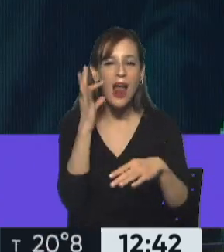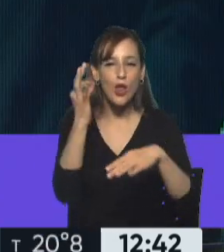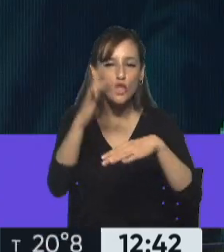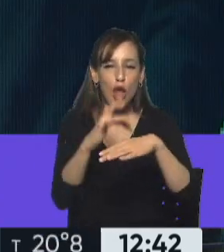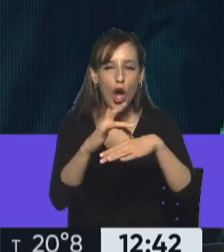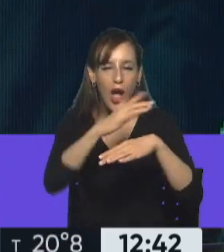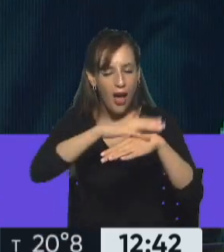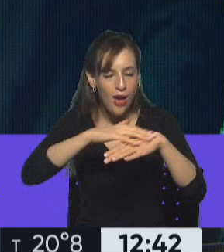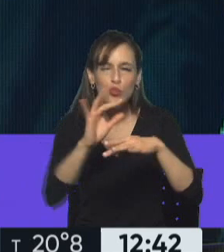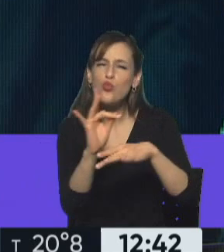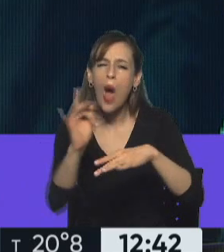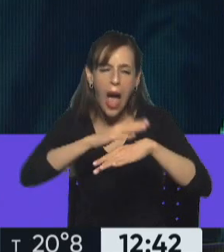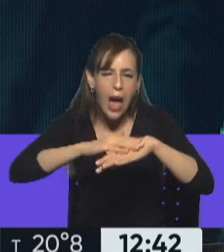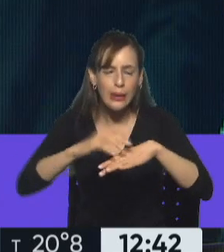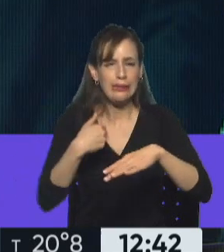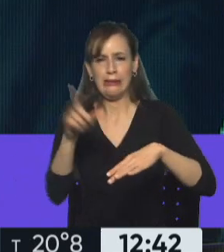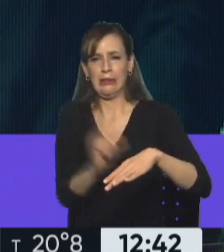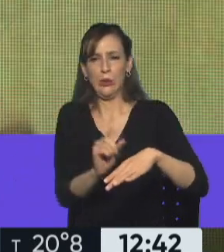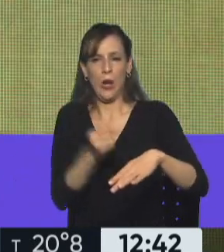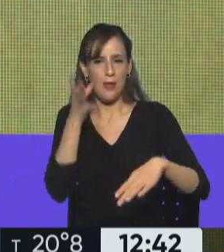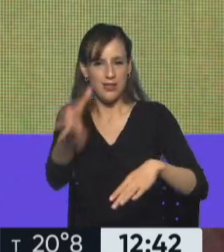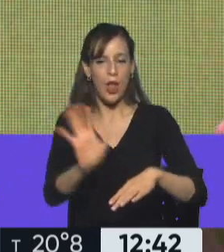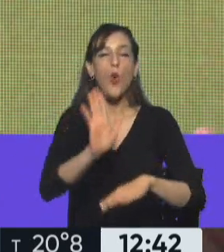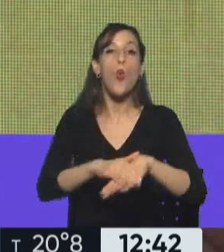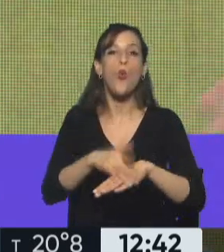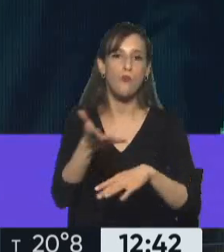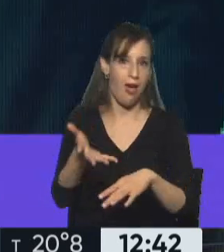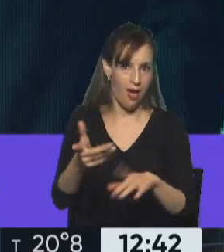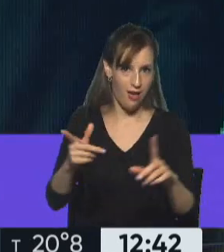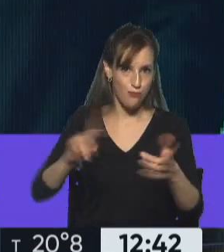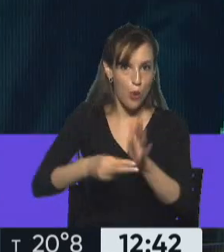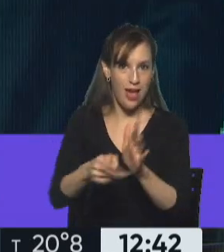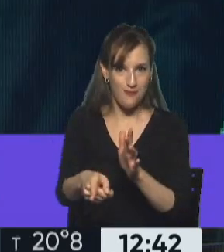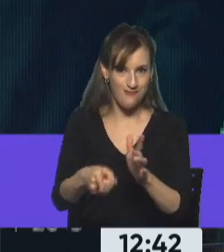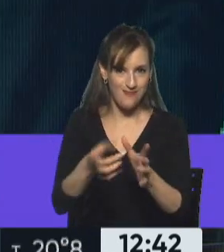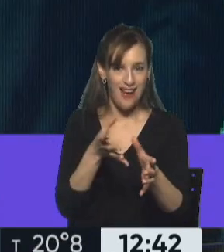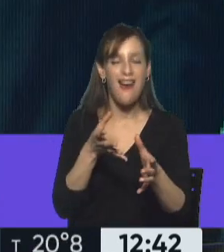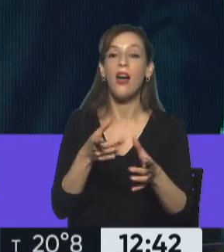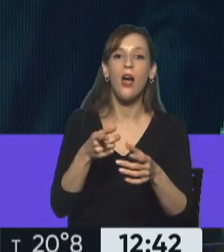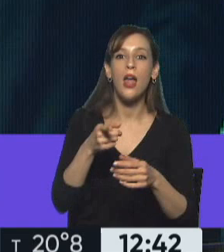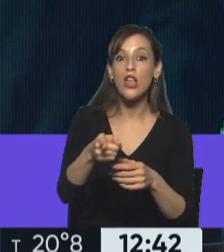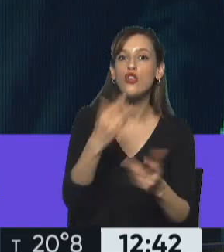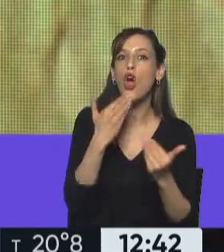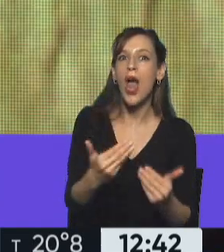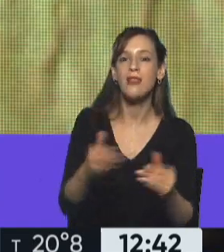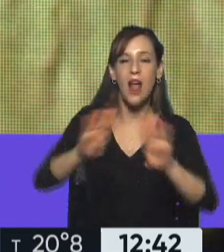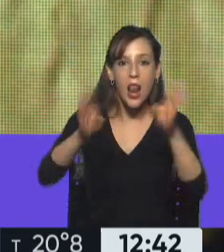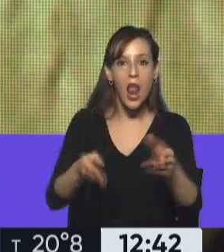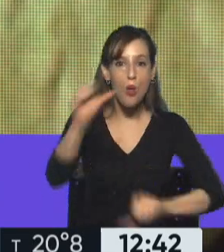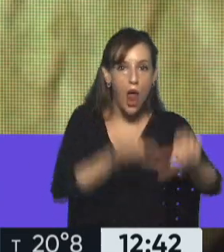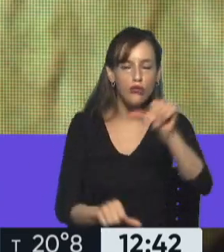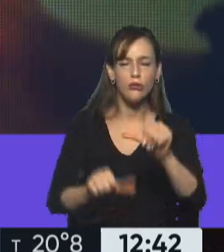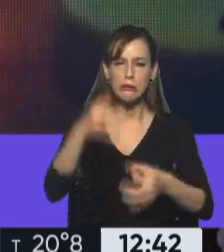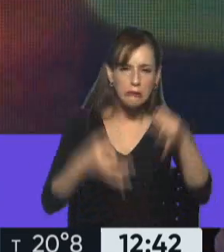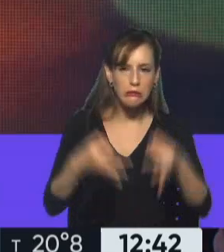si fuera algo muy muy doloroso increíble increíble todo gracias a estos estudios que empezaron en el laboratorio y hablamos también de